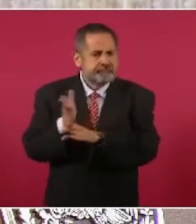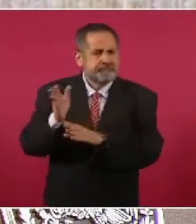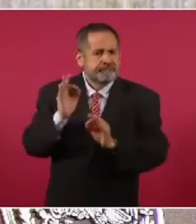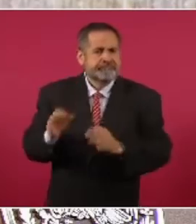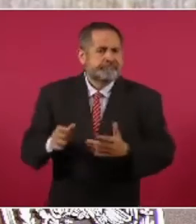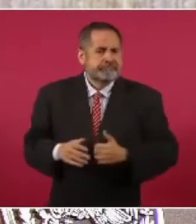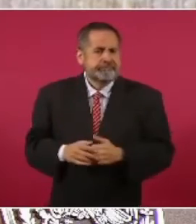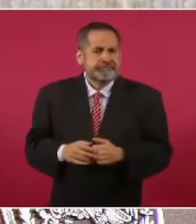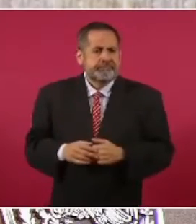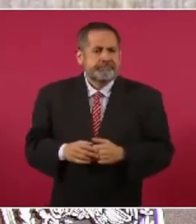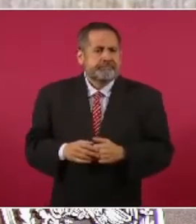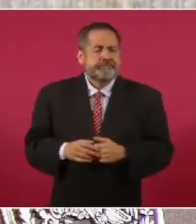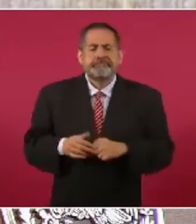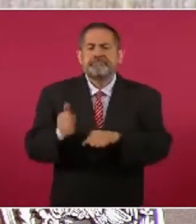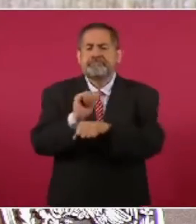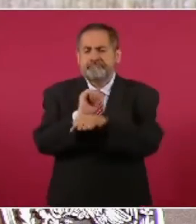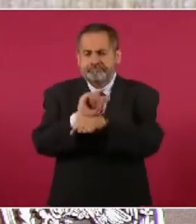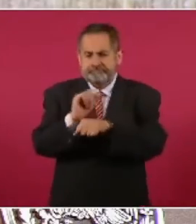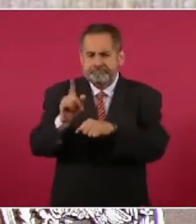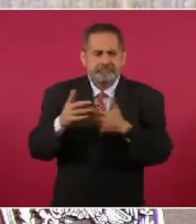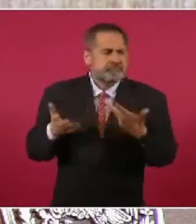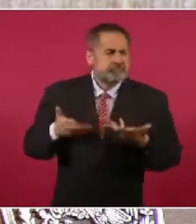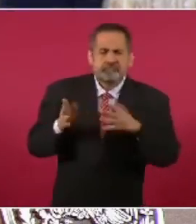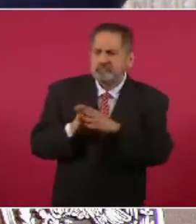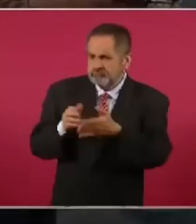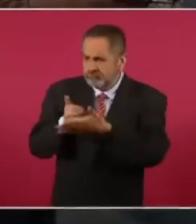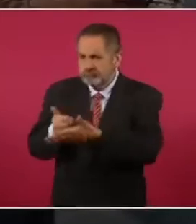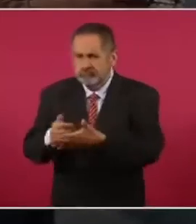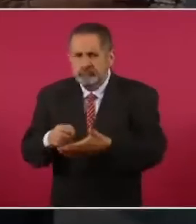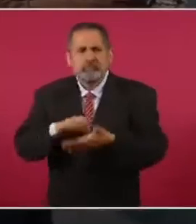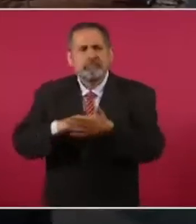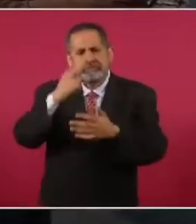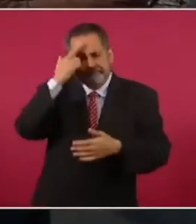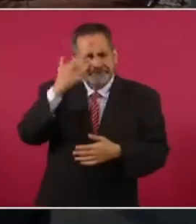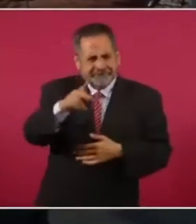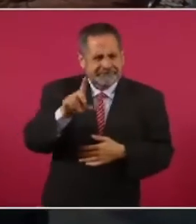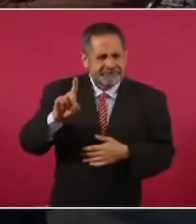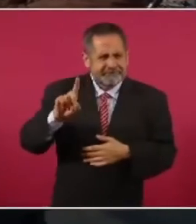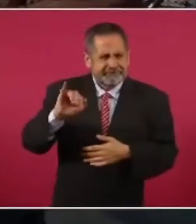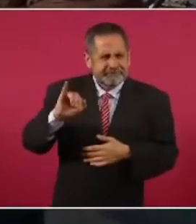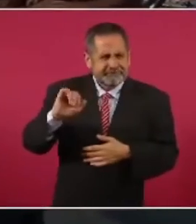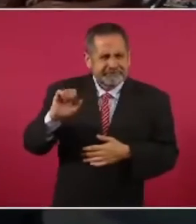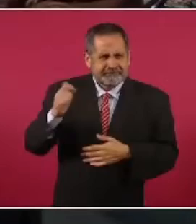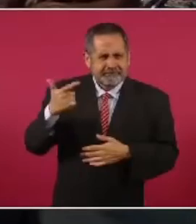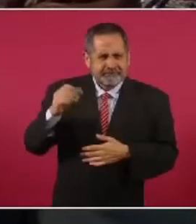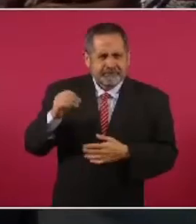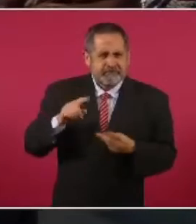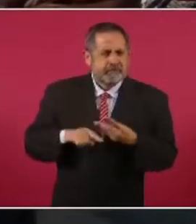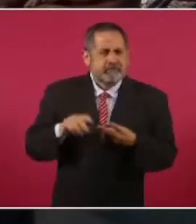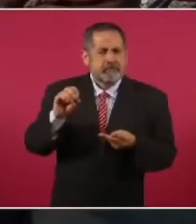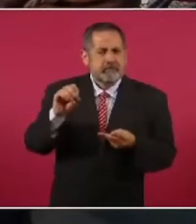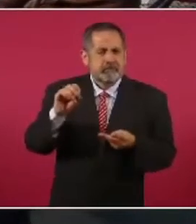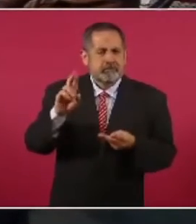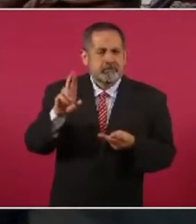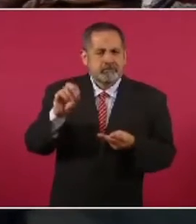un buen artista. ¿Qué hacía Diego? ¿Qué hacía Orozco?